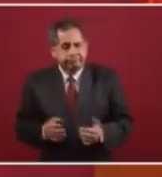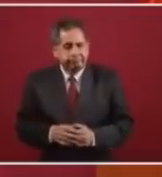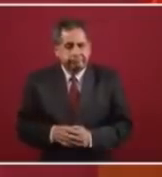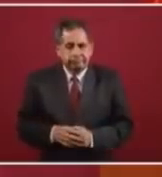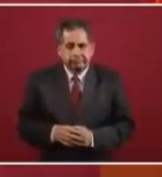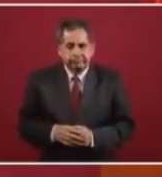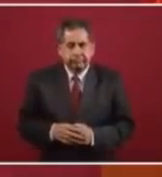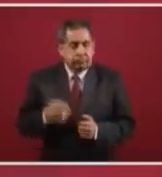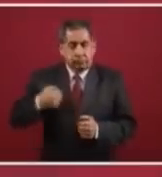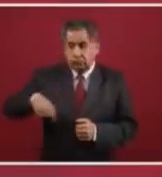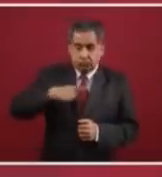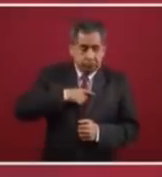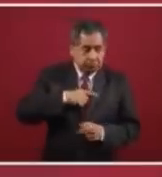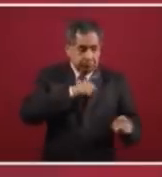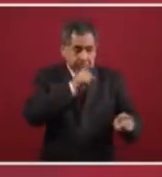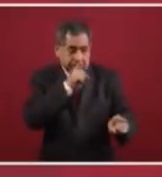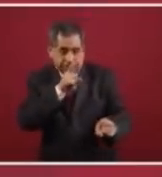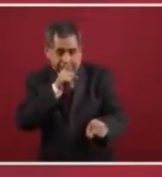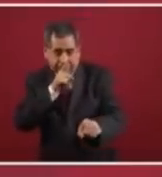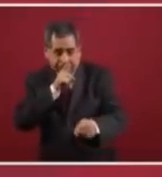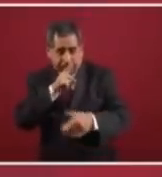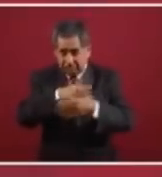a censurar a nadie